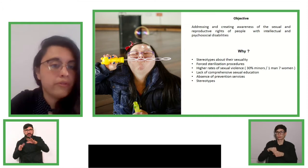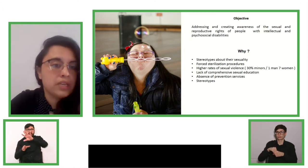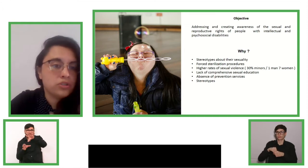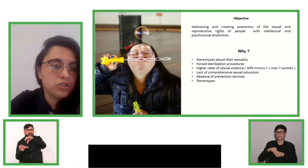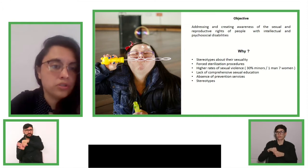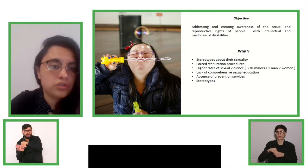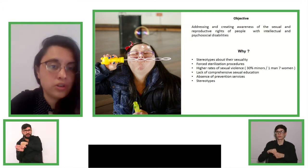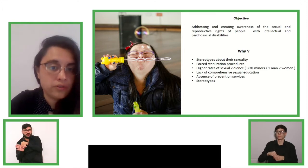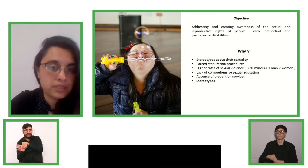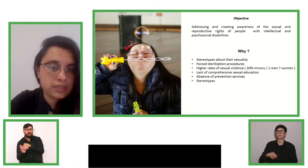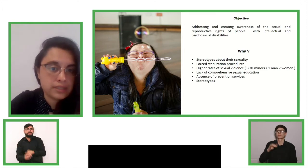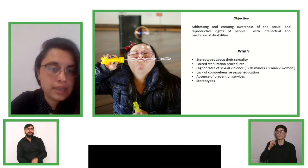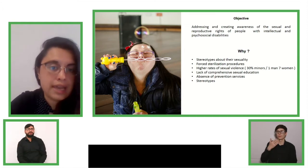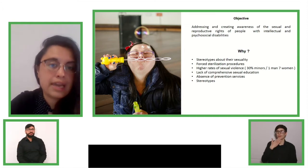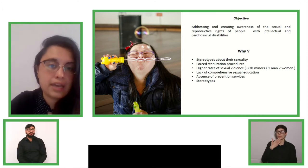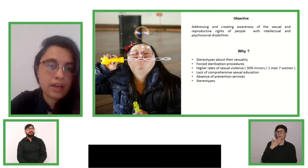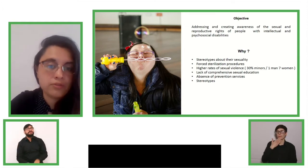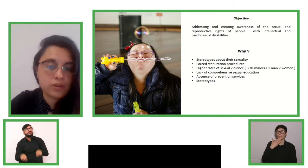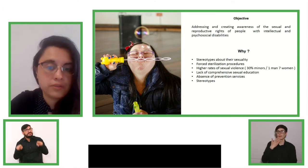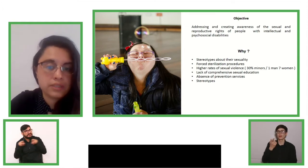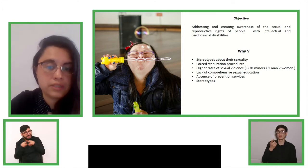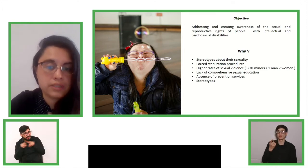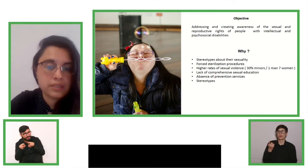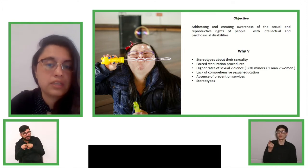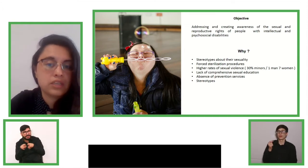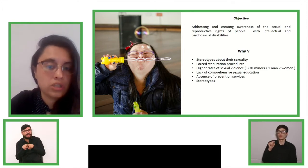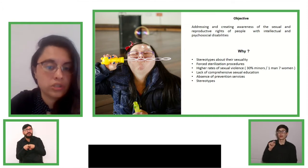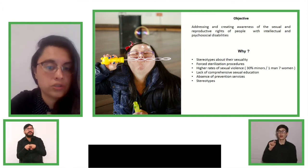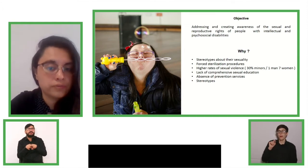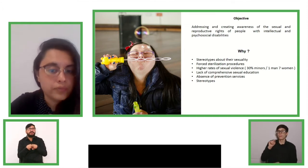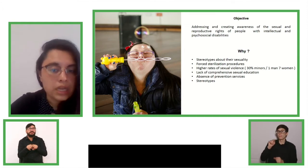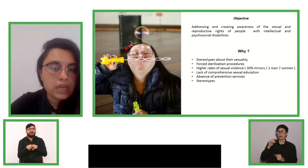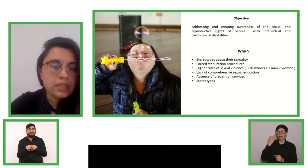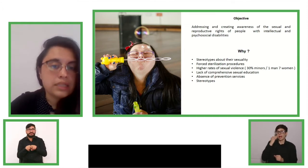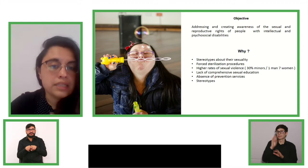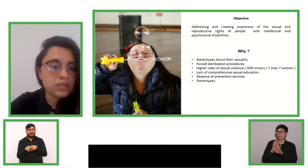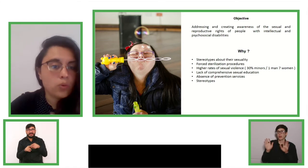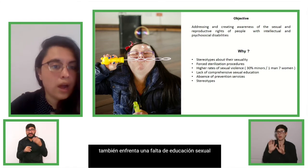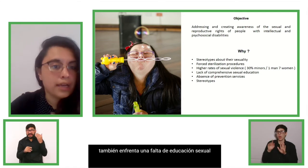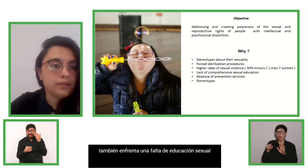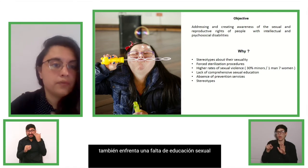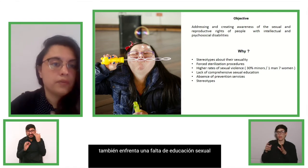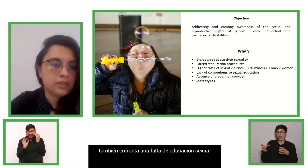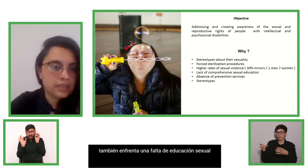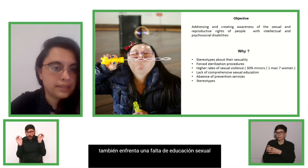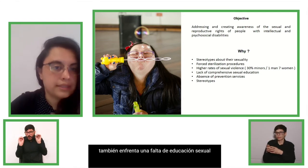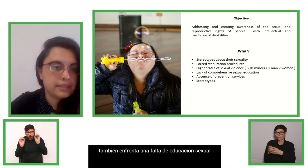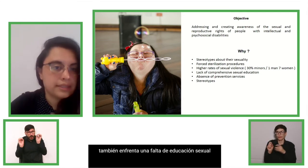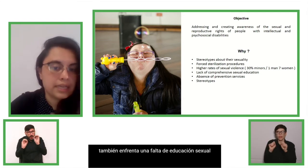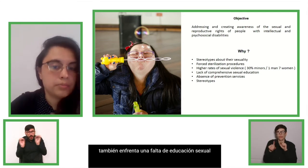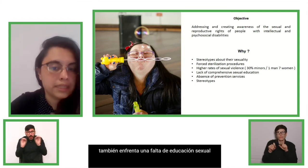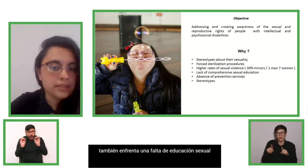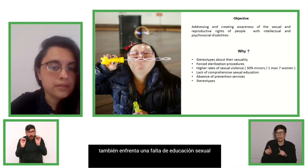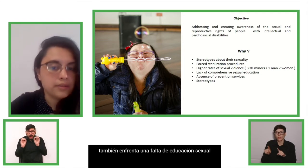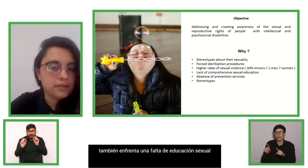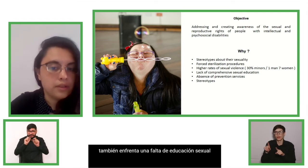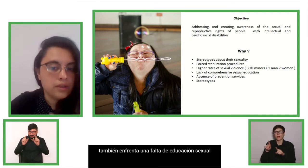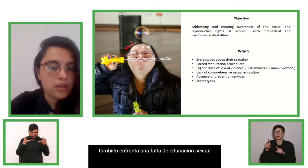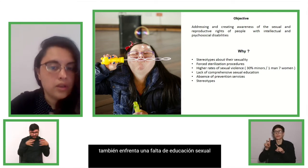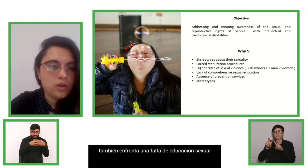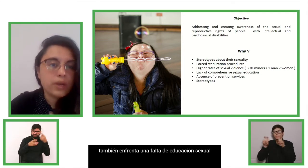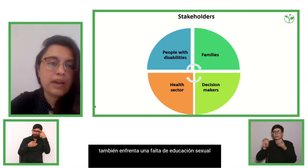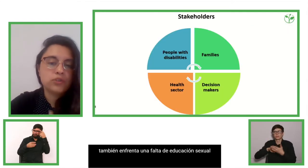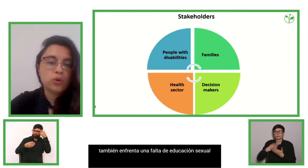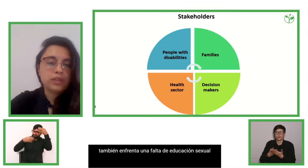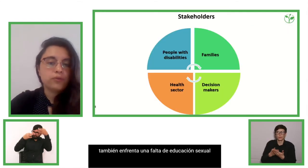y ausencia de servicios de prevención y de servicios de salud en general. Y por esta razón, próxima,